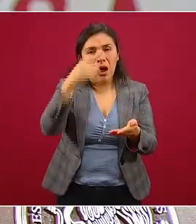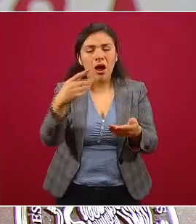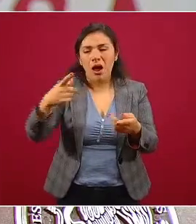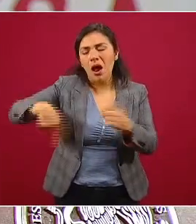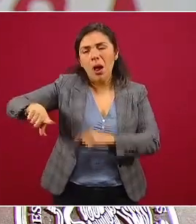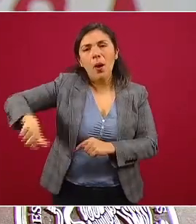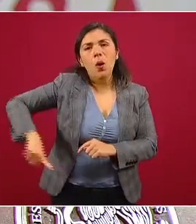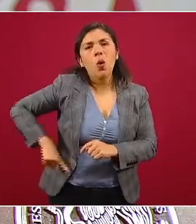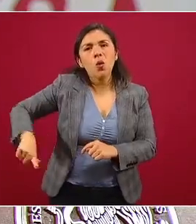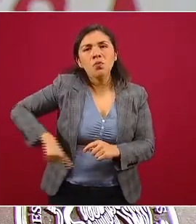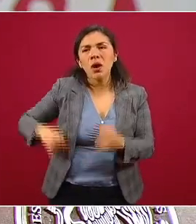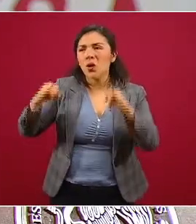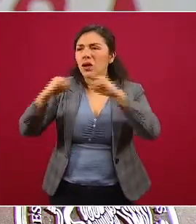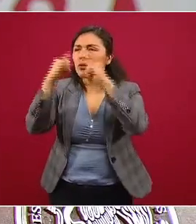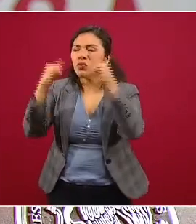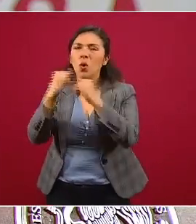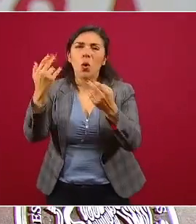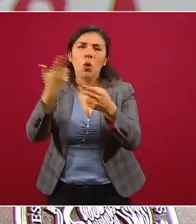públicas de salud,